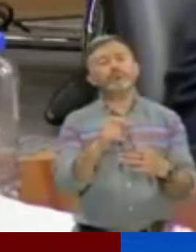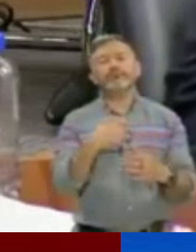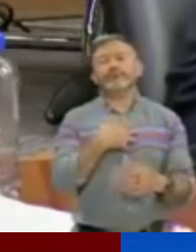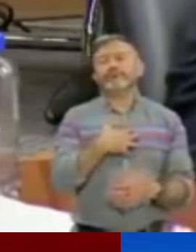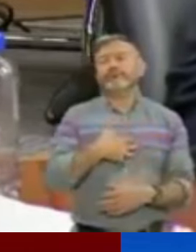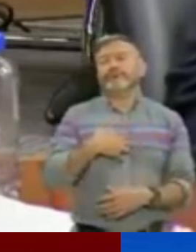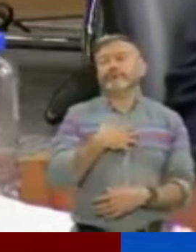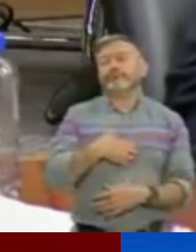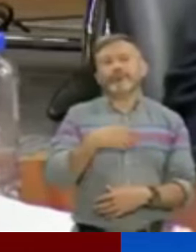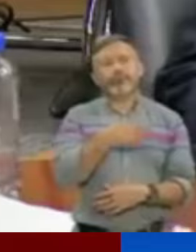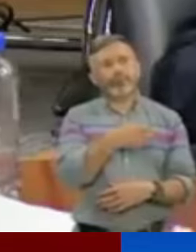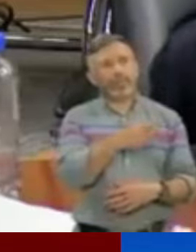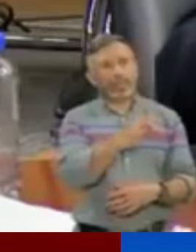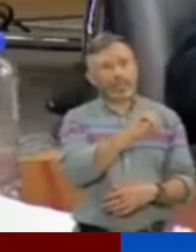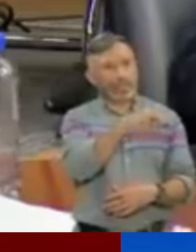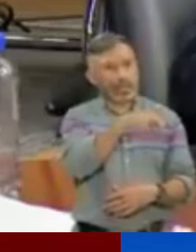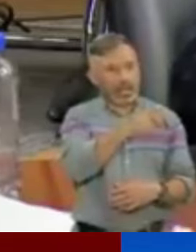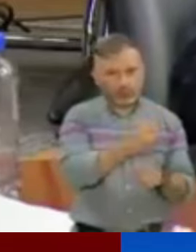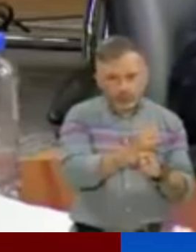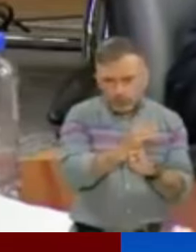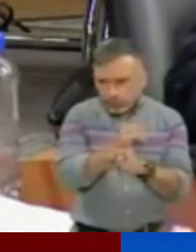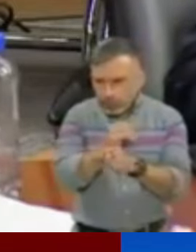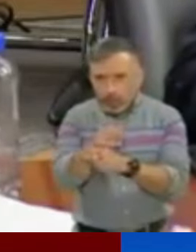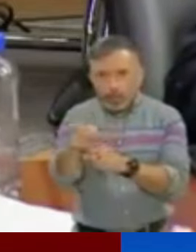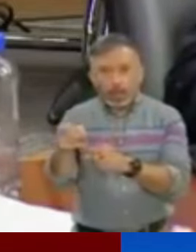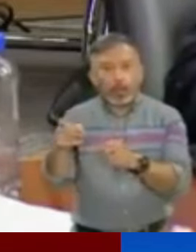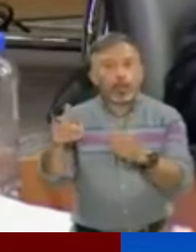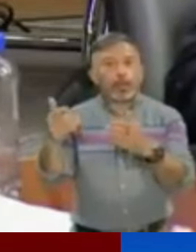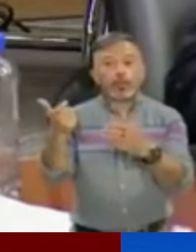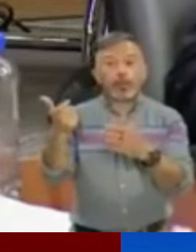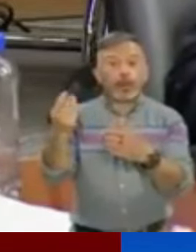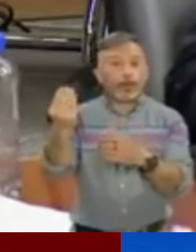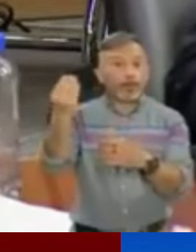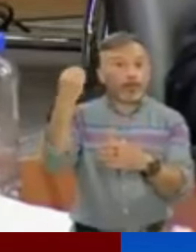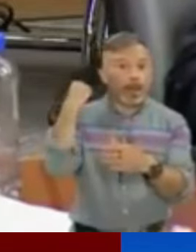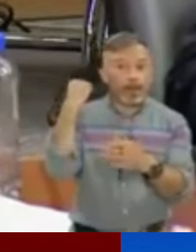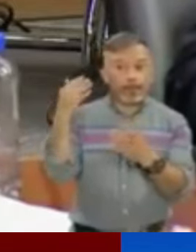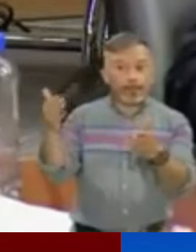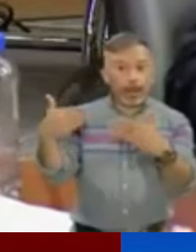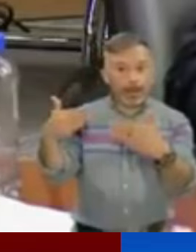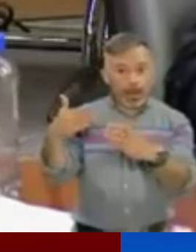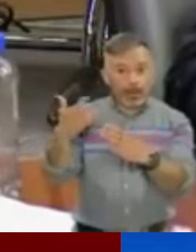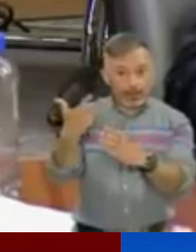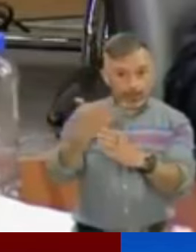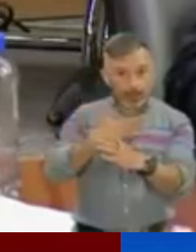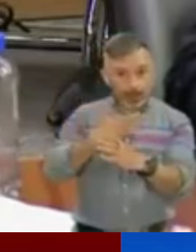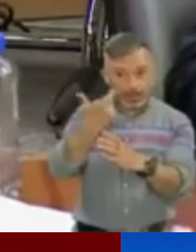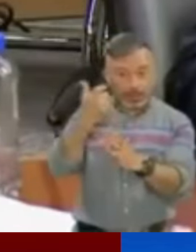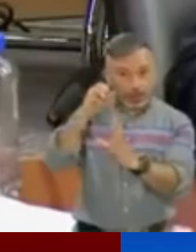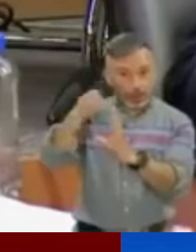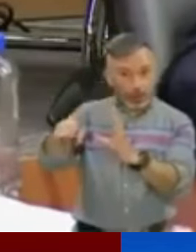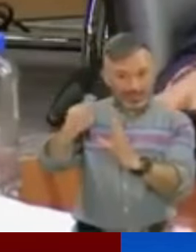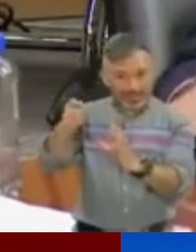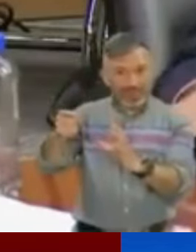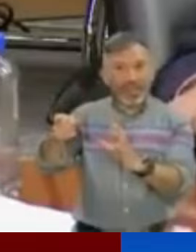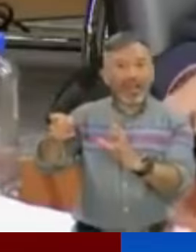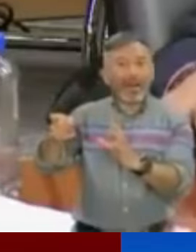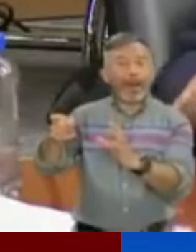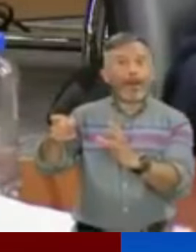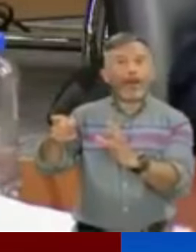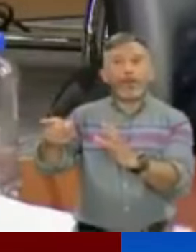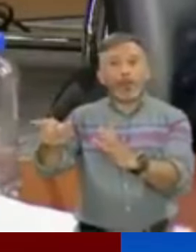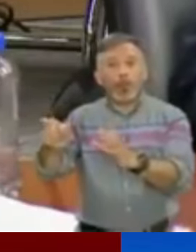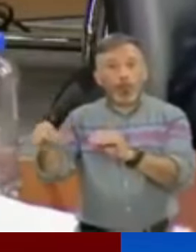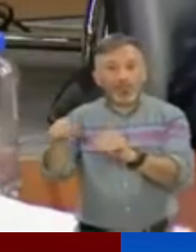dinero en Panamá? Esta resolución no significa que el dinero no se movió, ni que la instrucción